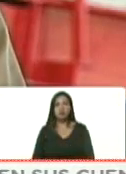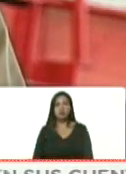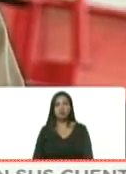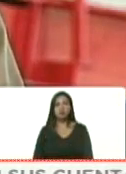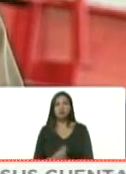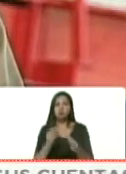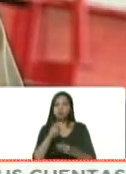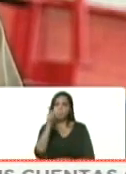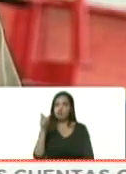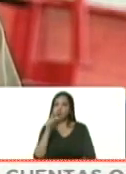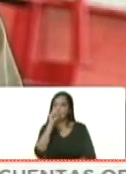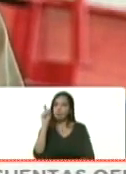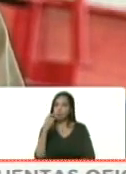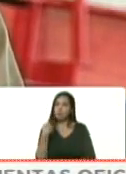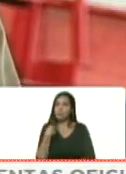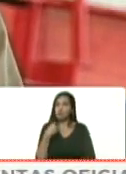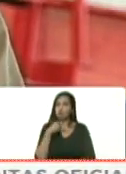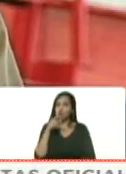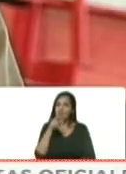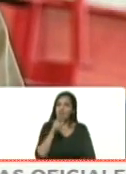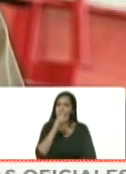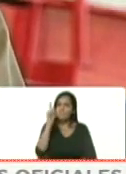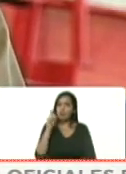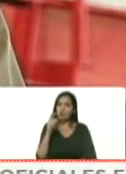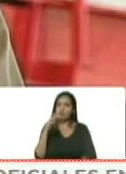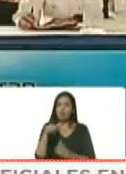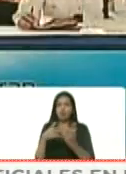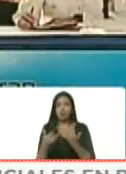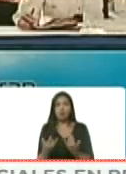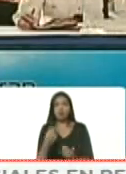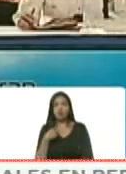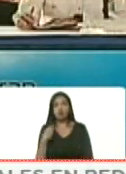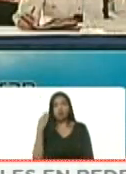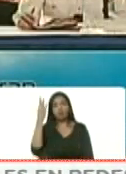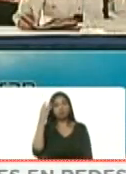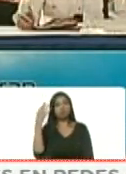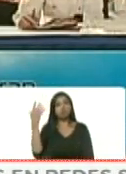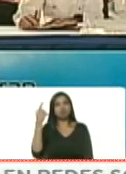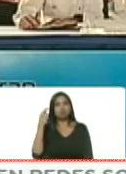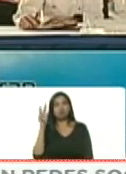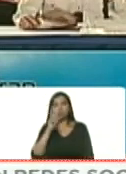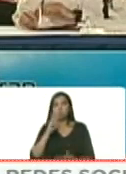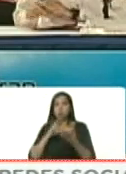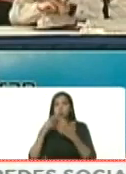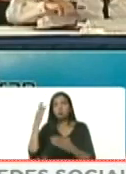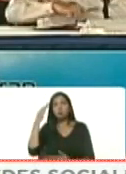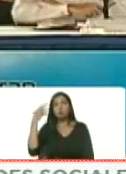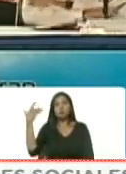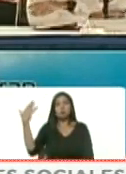Mucha gente me pregunta, y ustedes se preguntan ahorita, que yo leo la mente, les leo la mente a toditos ustedes.